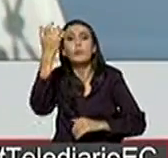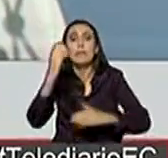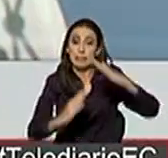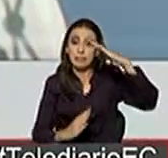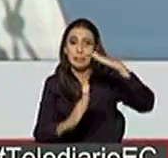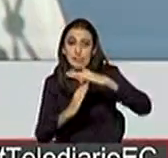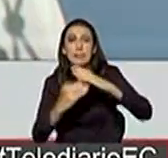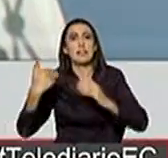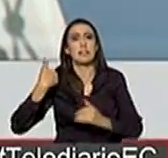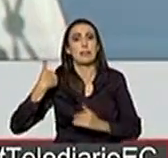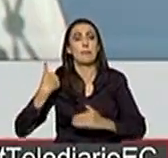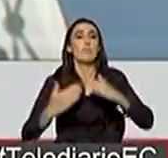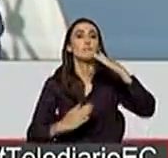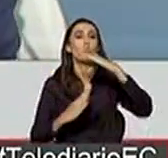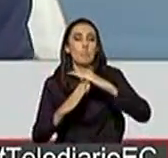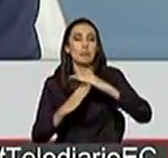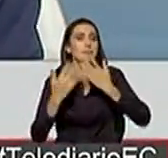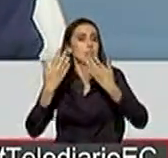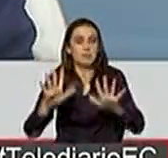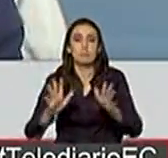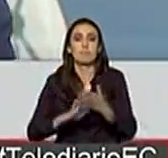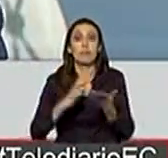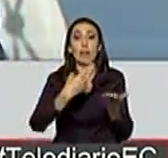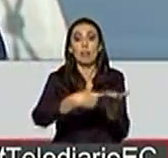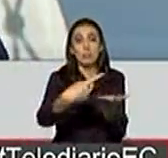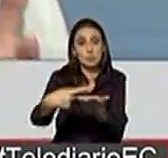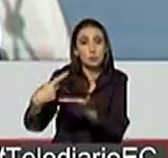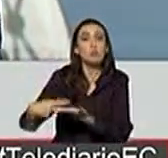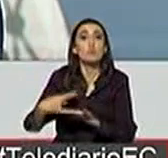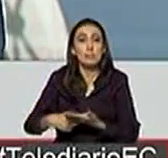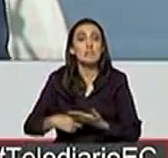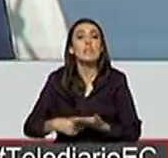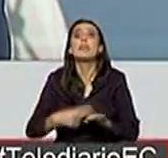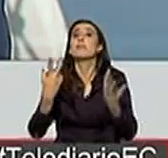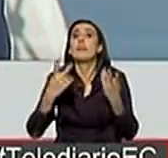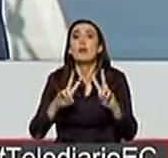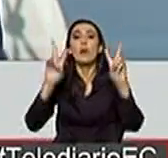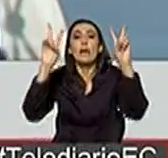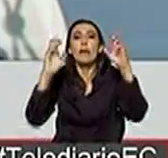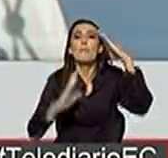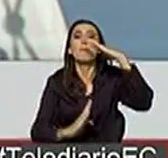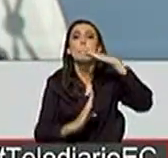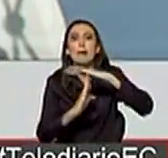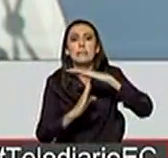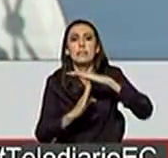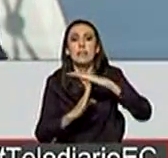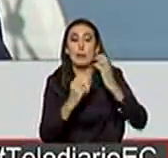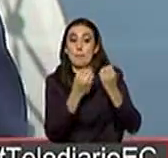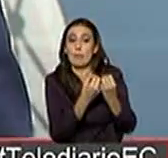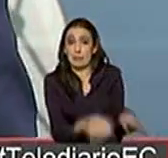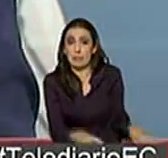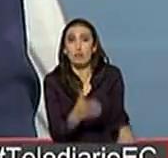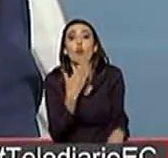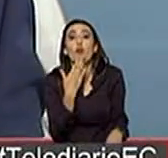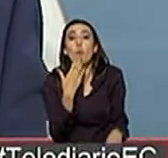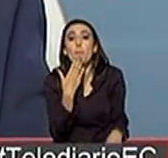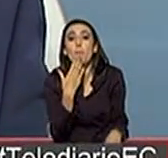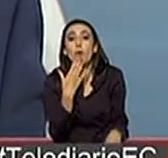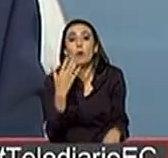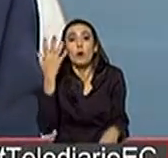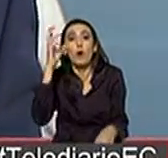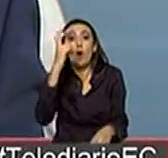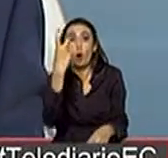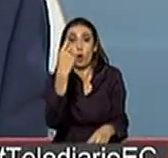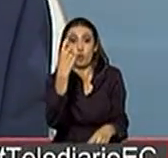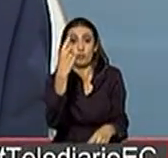vamos a negociar discutir o tomar decisiones en contexto de paz en que hemos perdido bueno perdimos durante estos